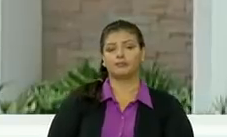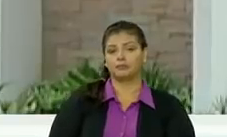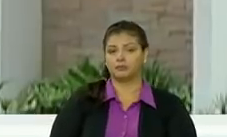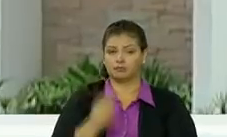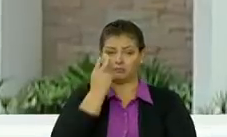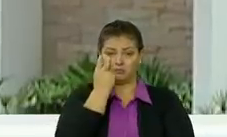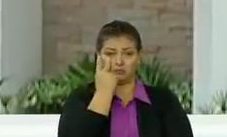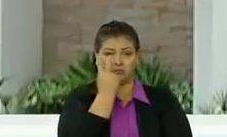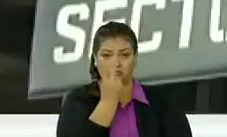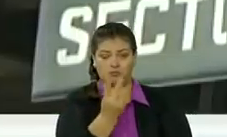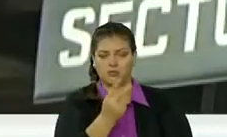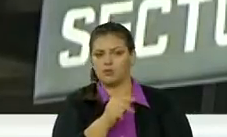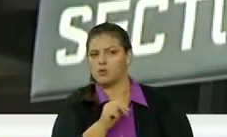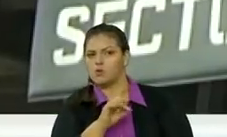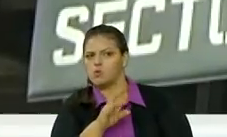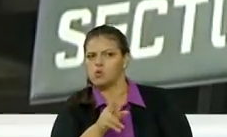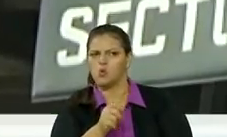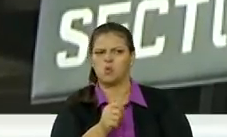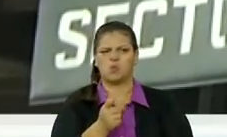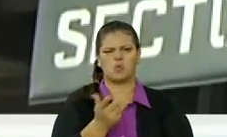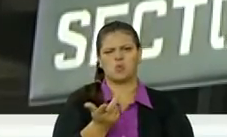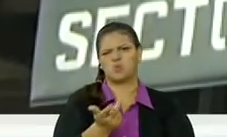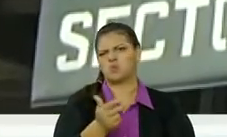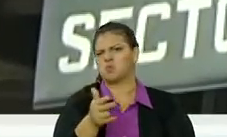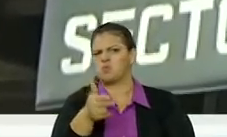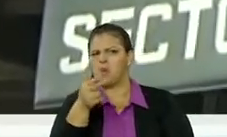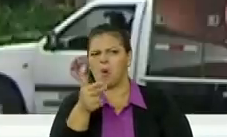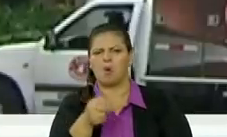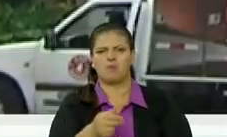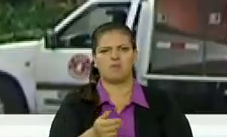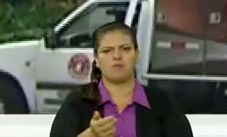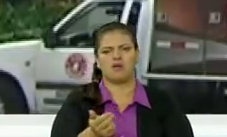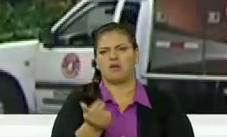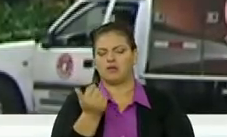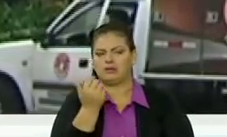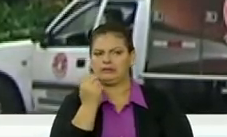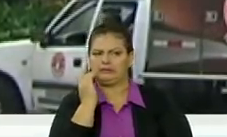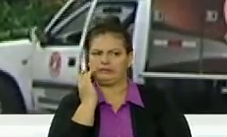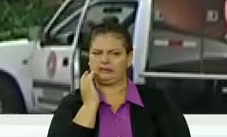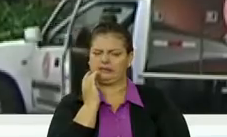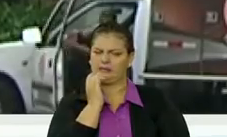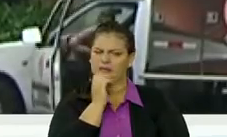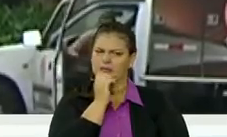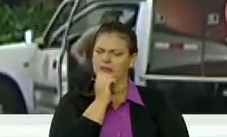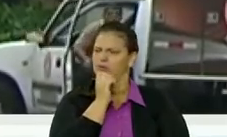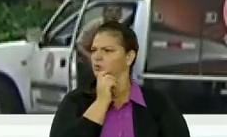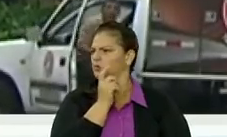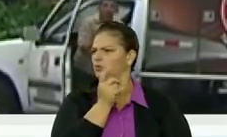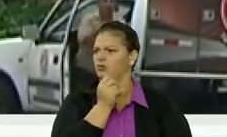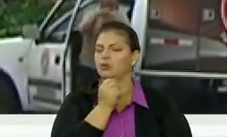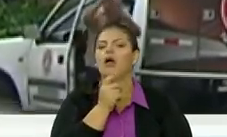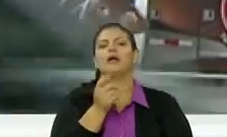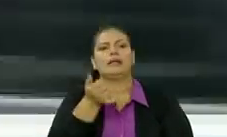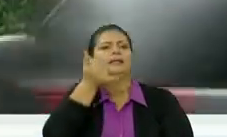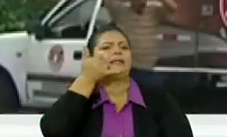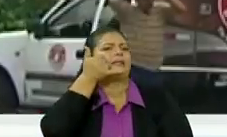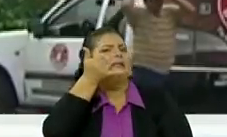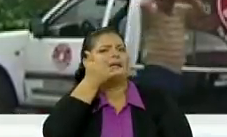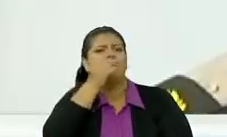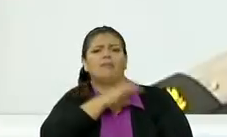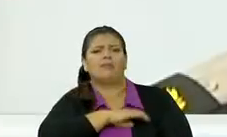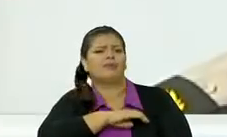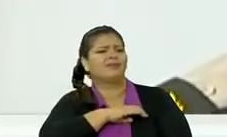denuncien cualquier tipo de hecho irregular. Esperan tener resultados en las próximas horas. No todavía, estamos en la evaluación. El